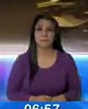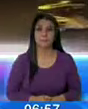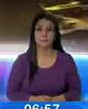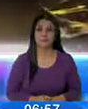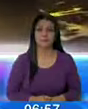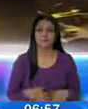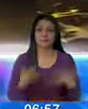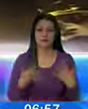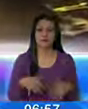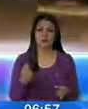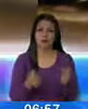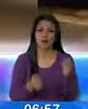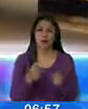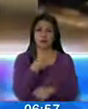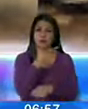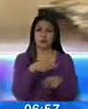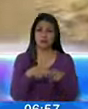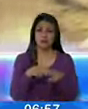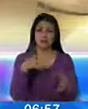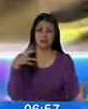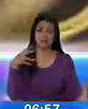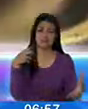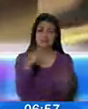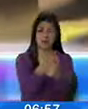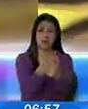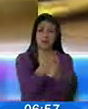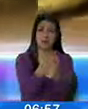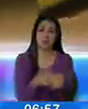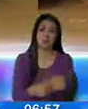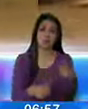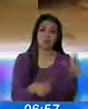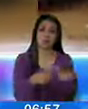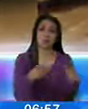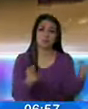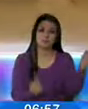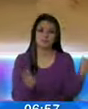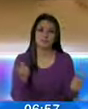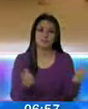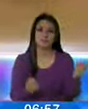Totalmente destrozado quedó este taxi luego de impactar contra una volqueta.